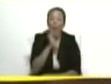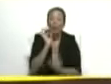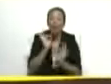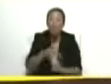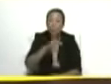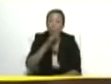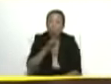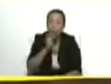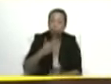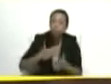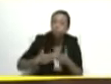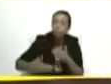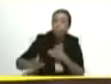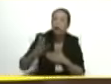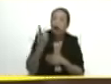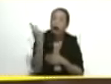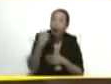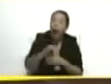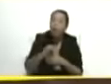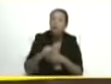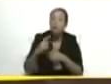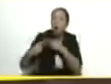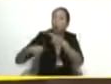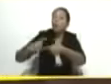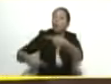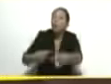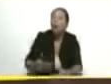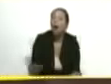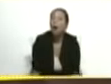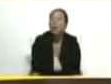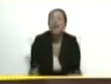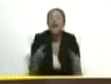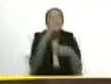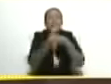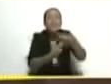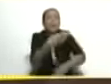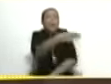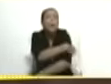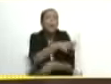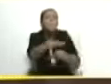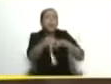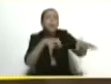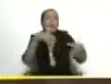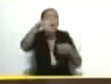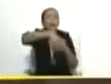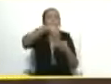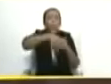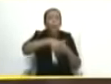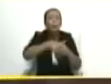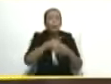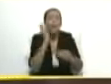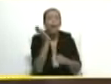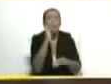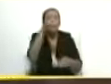inmediatos. ¿Qué hizo la oposición y la derecha con la mayoría que ganaron en los